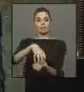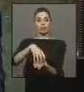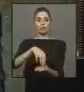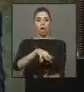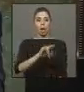y Fresia.